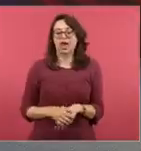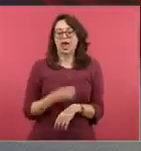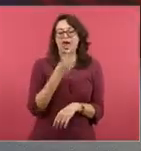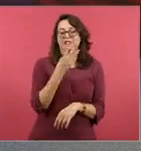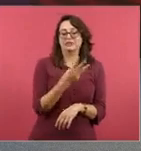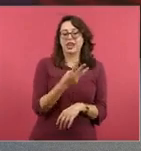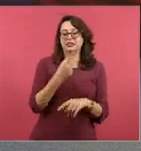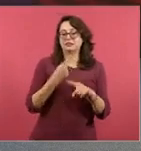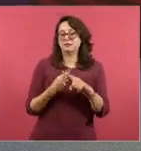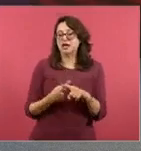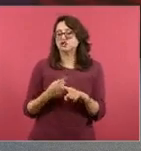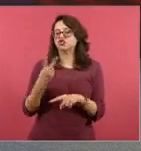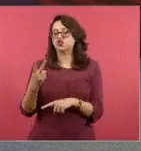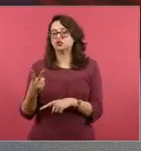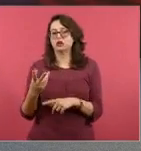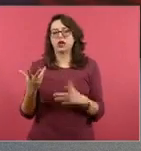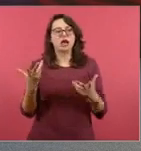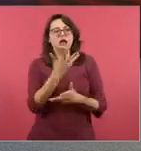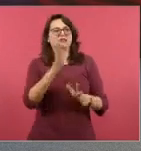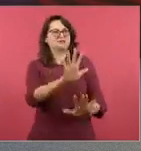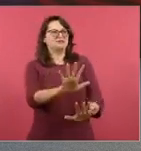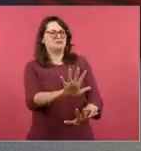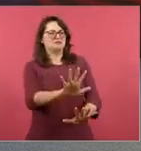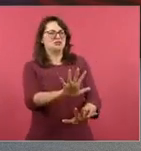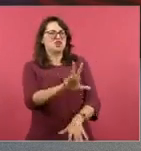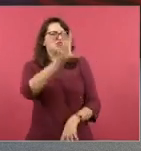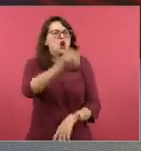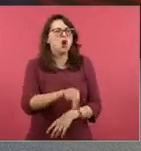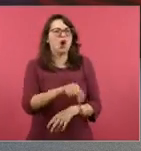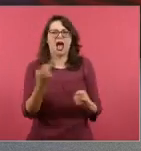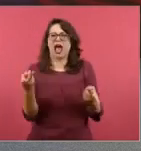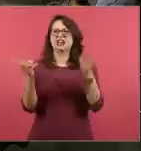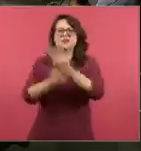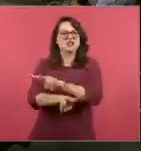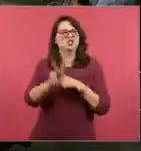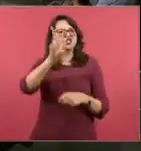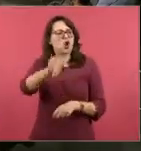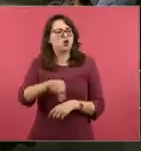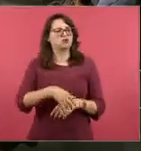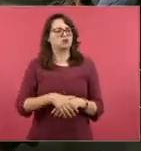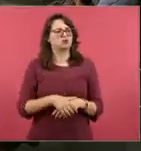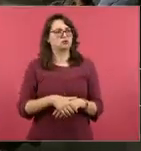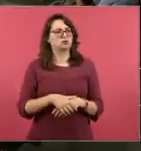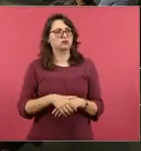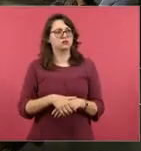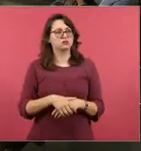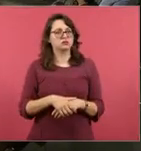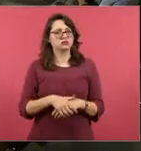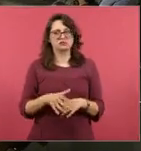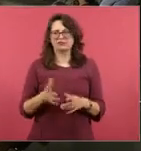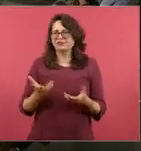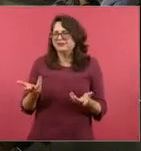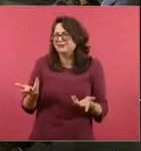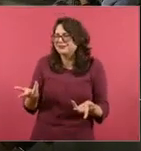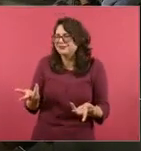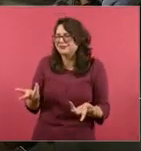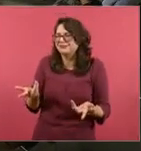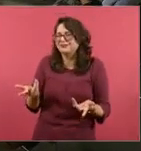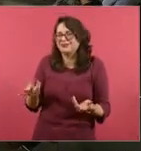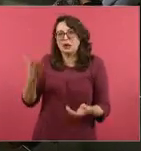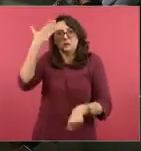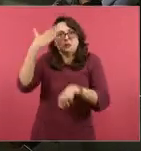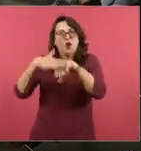no me lo cambie, porque si no los niños no van a aprender. No, eso es falso, pero eso sucedió. Entonces,